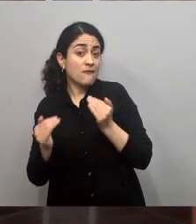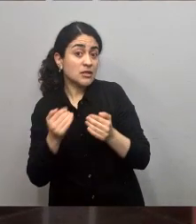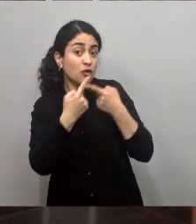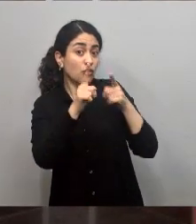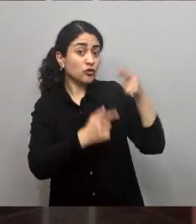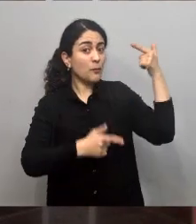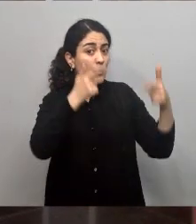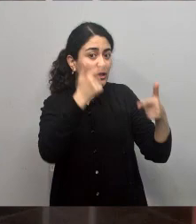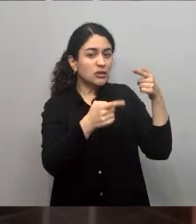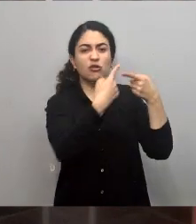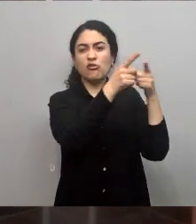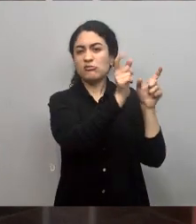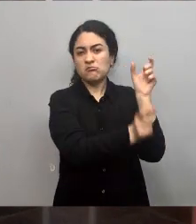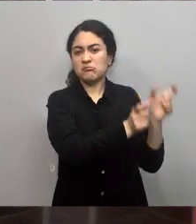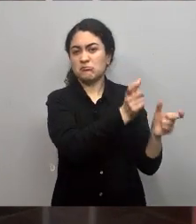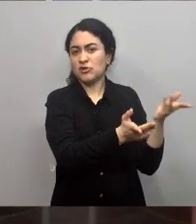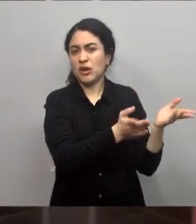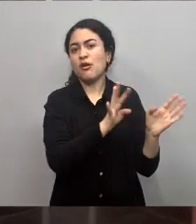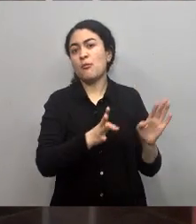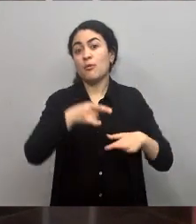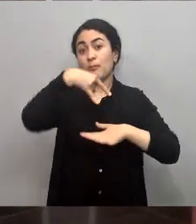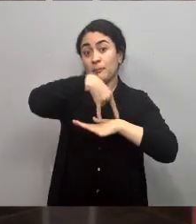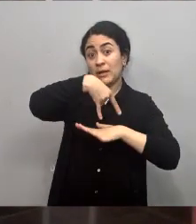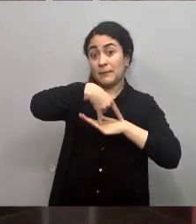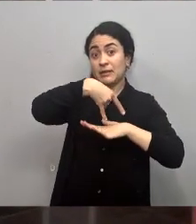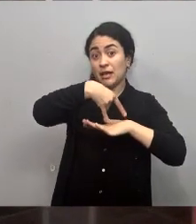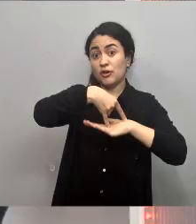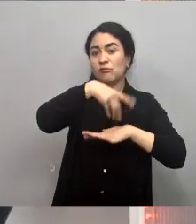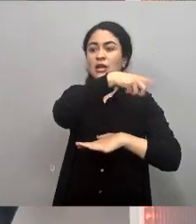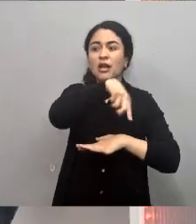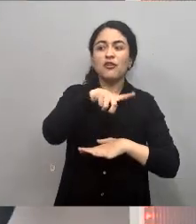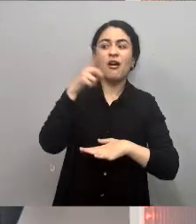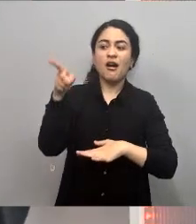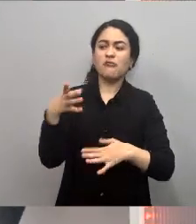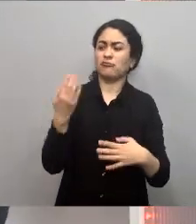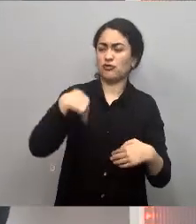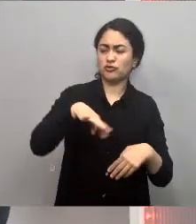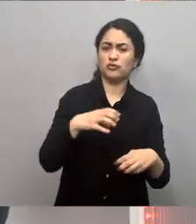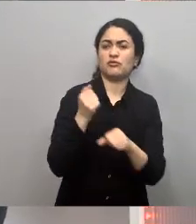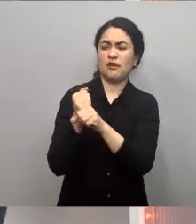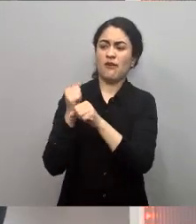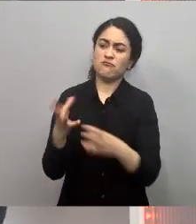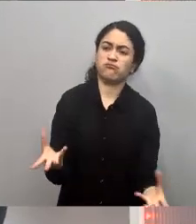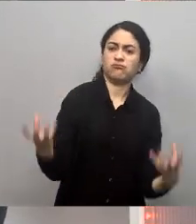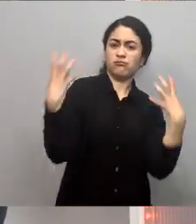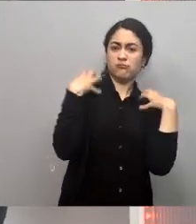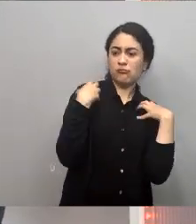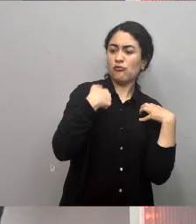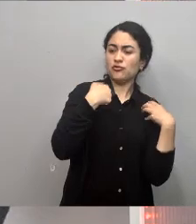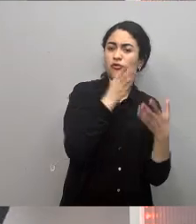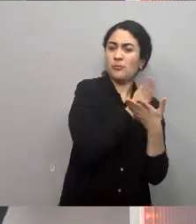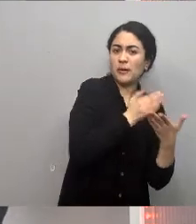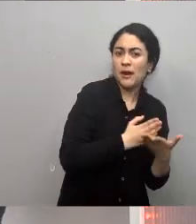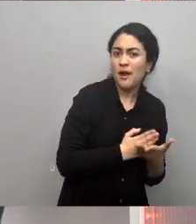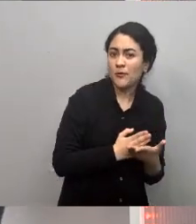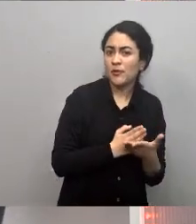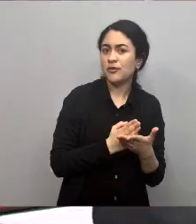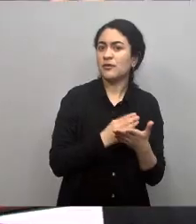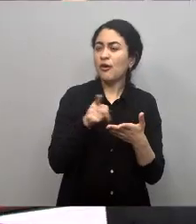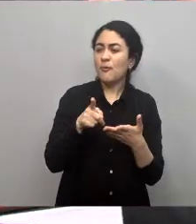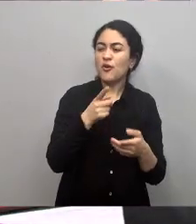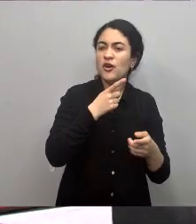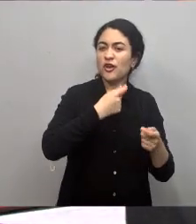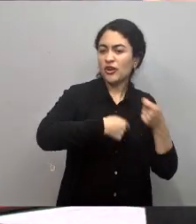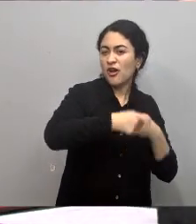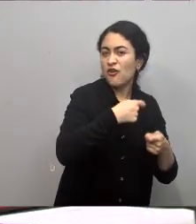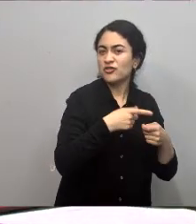otros políticos, otros personeros como parlamentarios que se atribuyen funciones previamente ustedes, ¿no es cierto?, las hacen suyas. Por supuesto. Y hacen